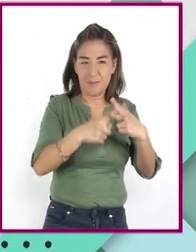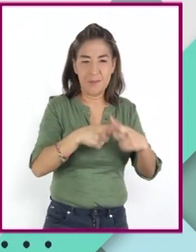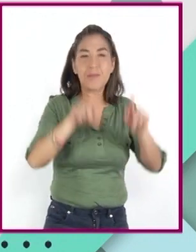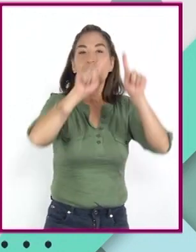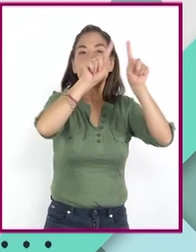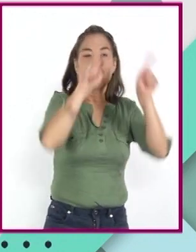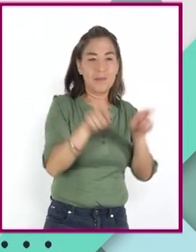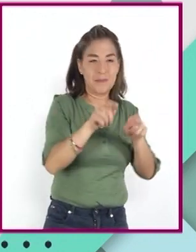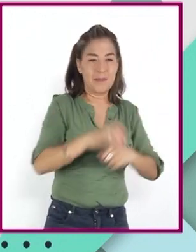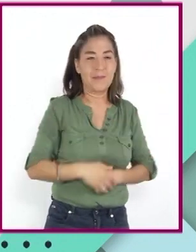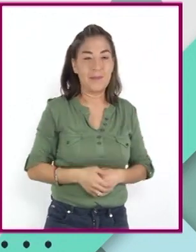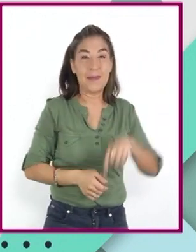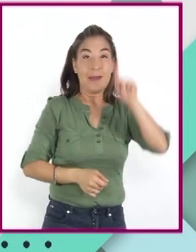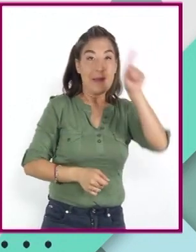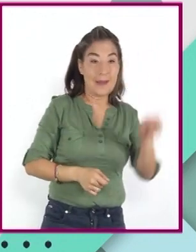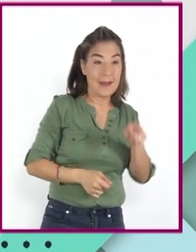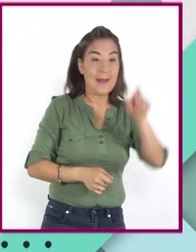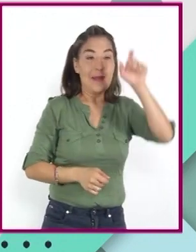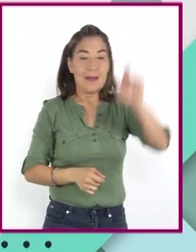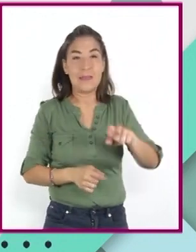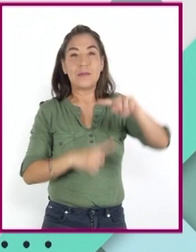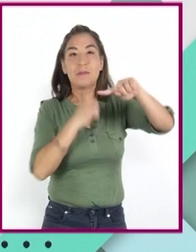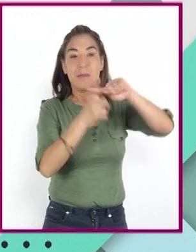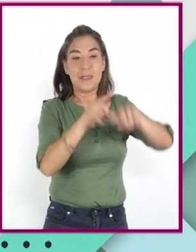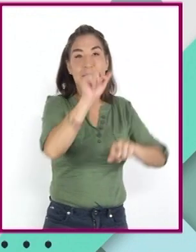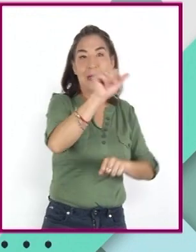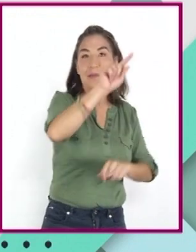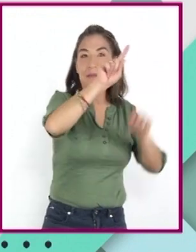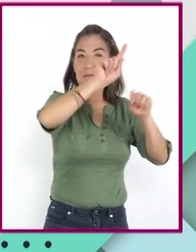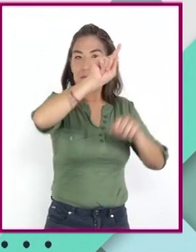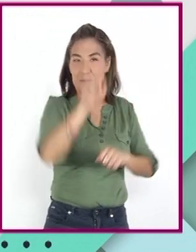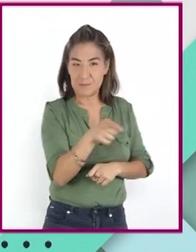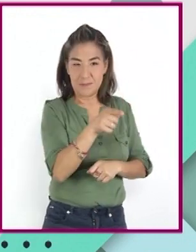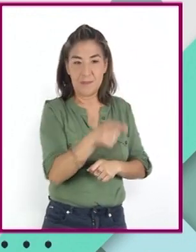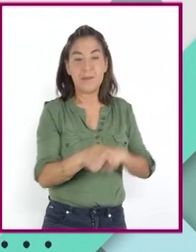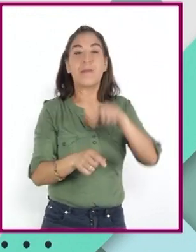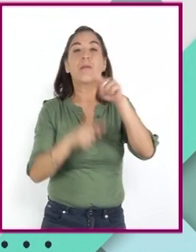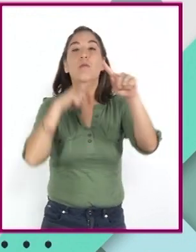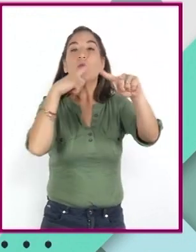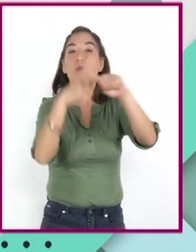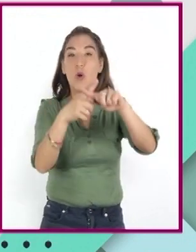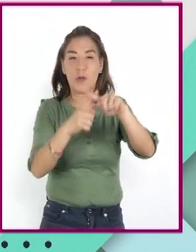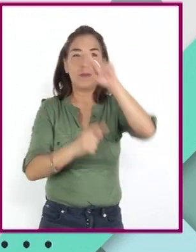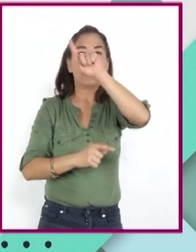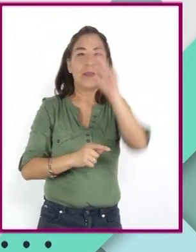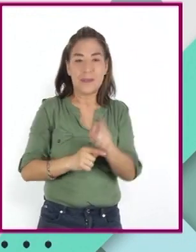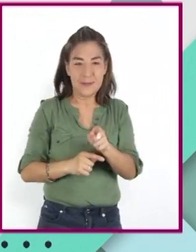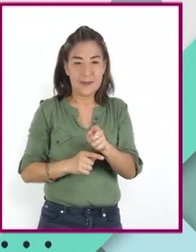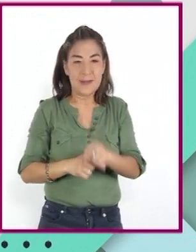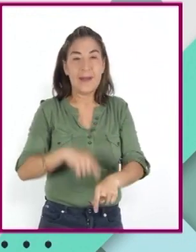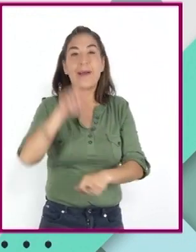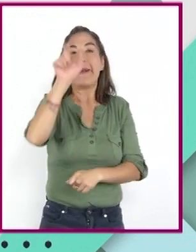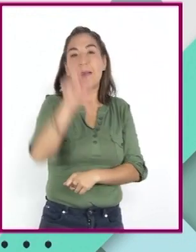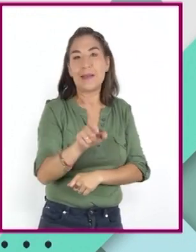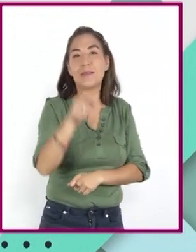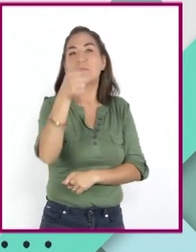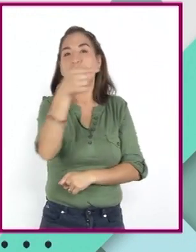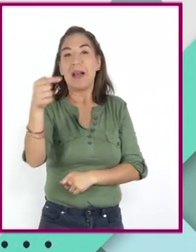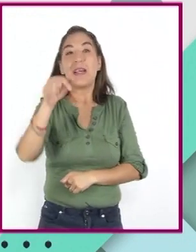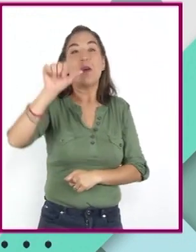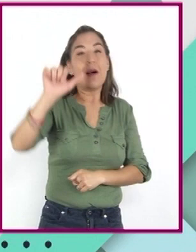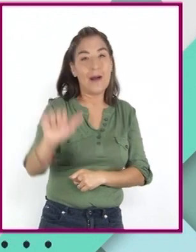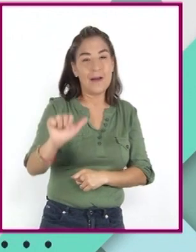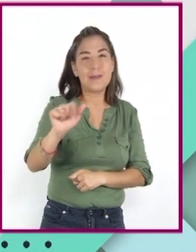paréntesis, x más a, cerramos el paréntesis, por paréntesis, x menos